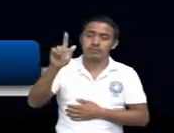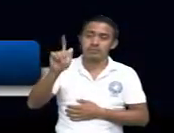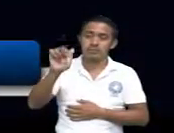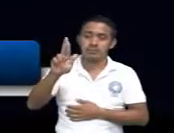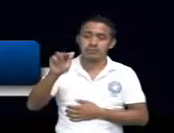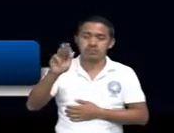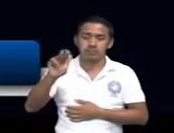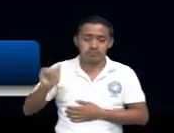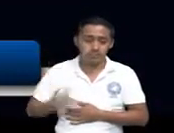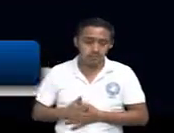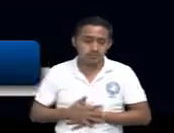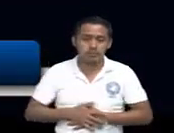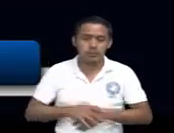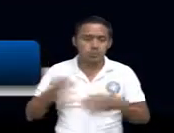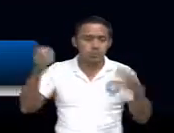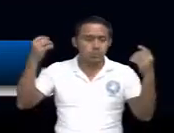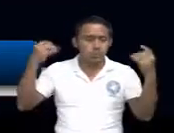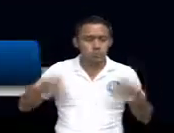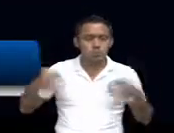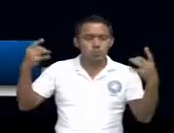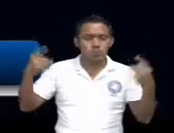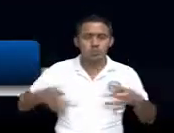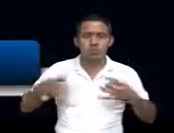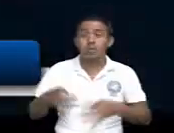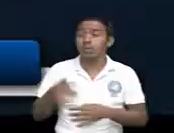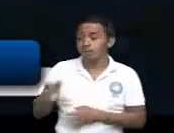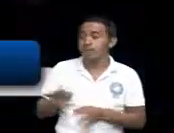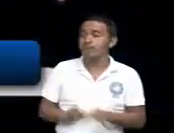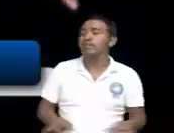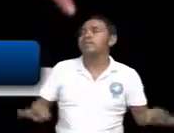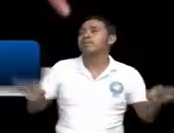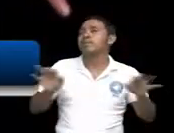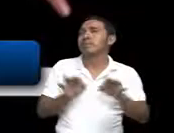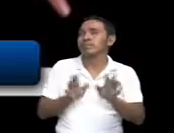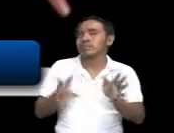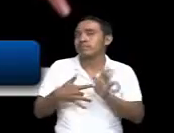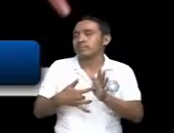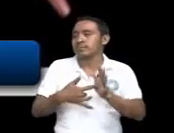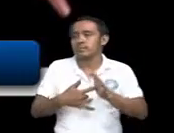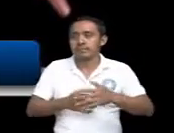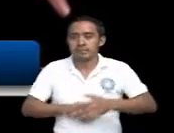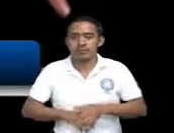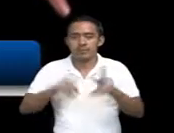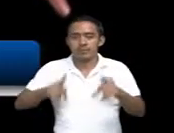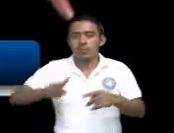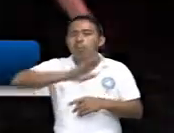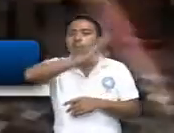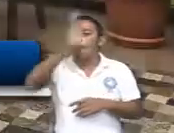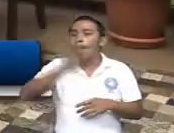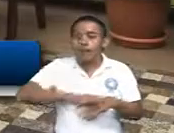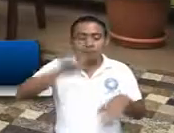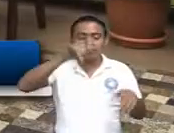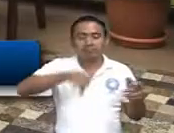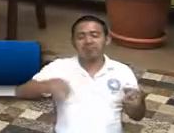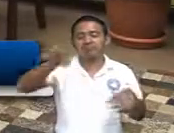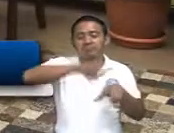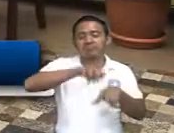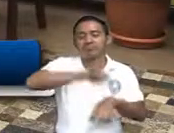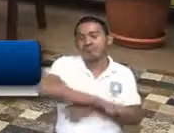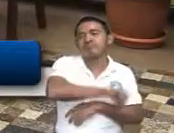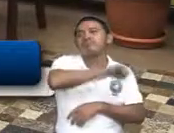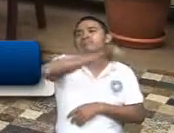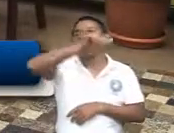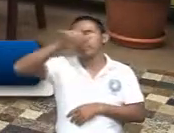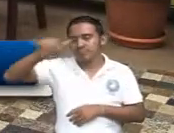membrana timpánica un dolor intenso y ese que es un importante autor porque por ejemplo una persona que no viajaba en avión no sabe pues